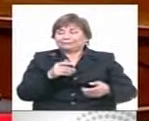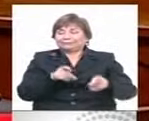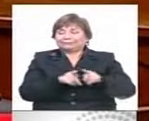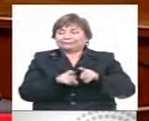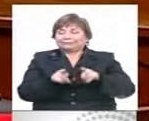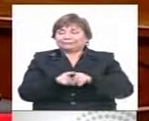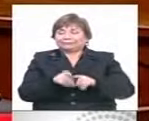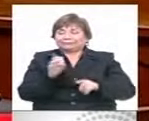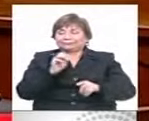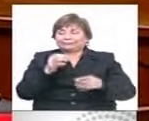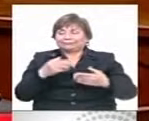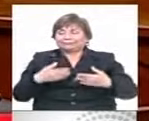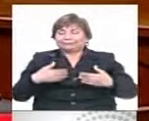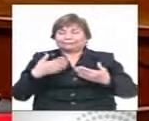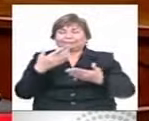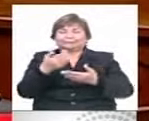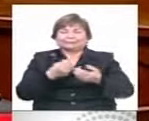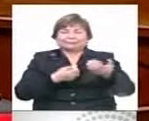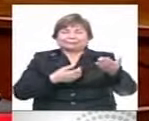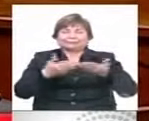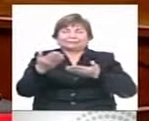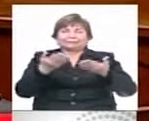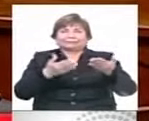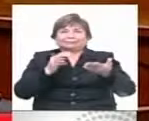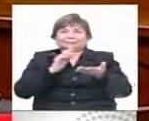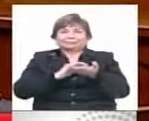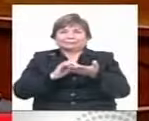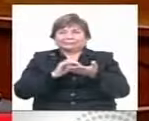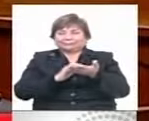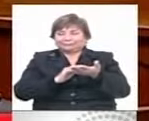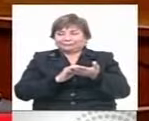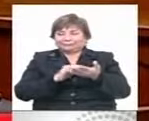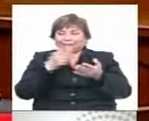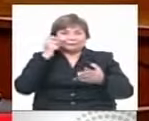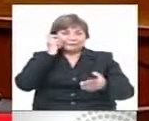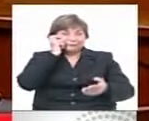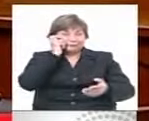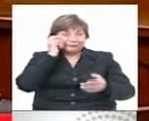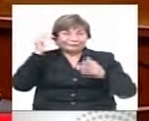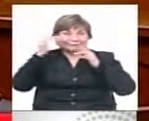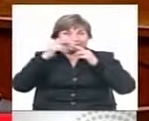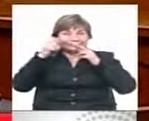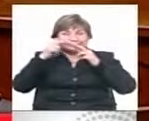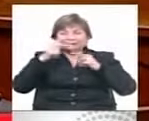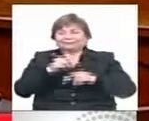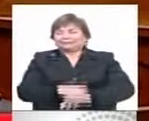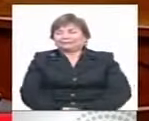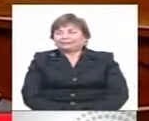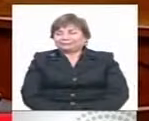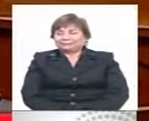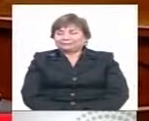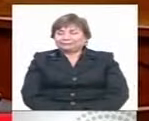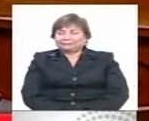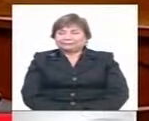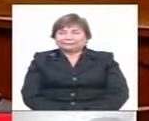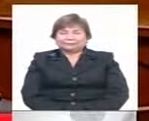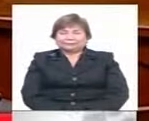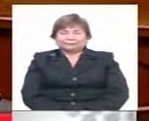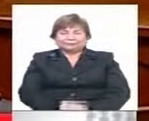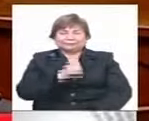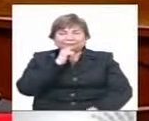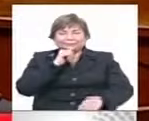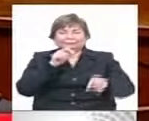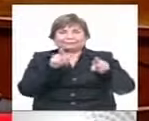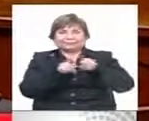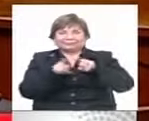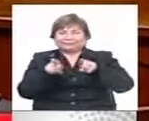ello podrán contar con servicios digitales como teleeducación, telemedicina, entre otros. Asimismo,